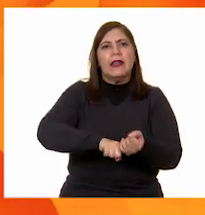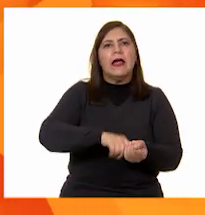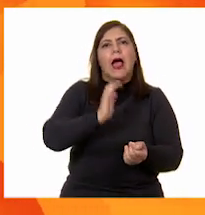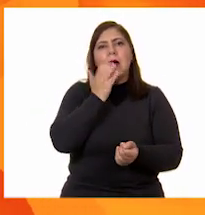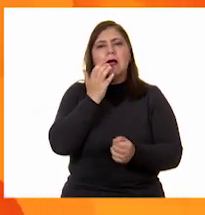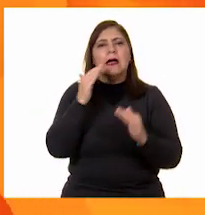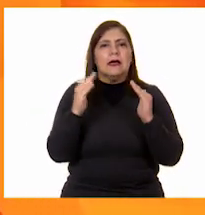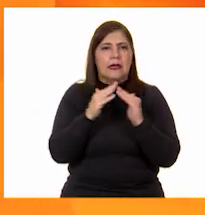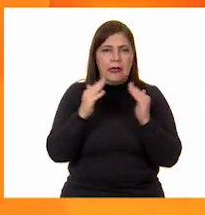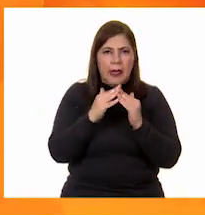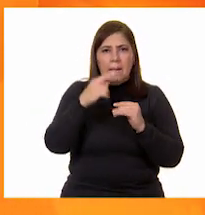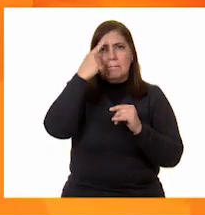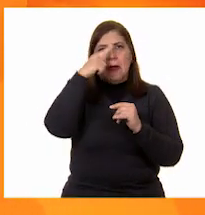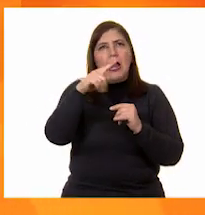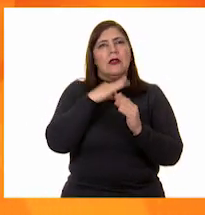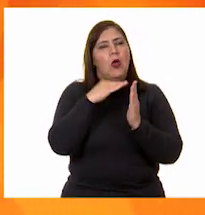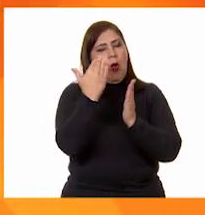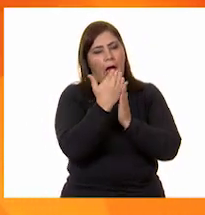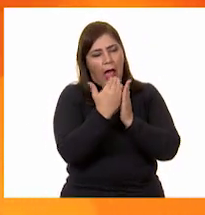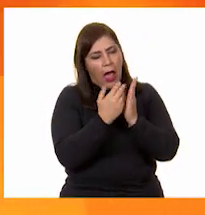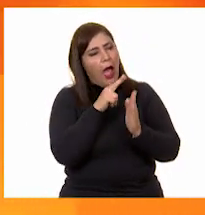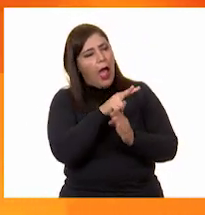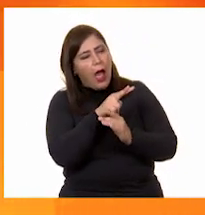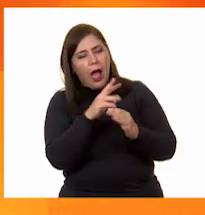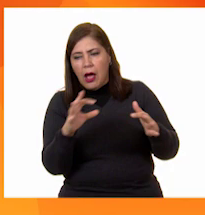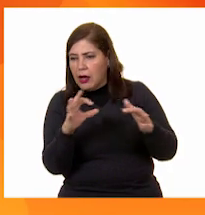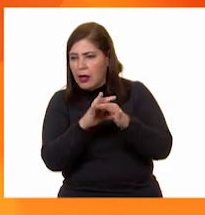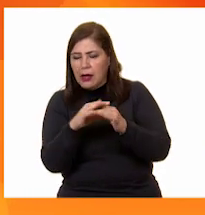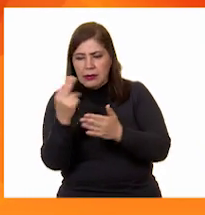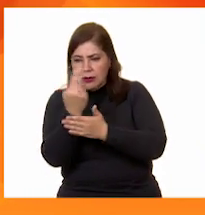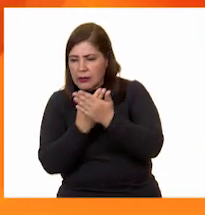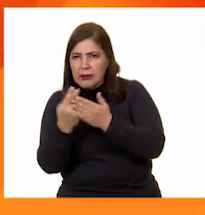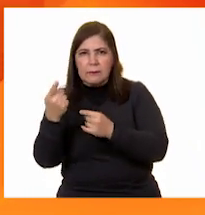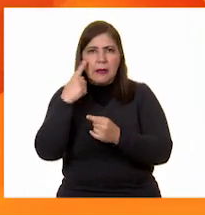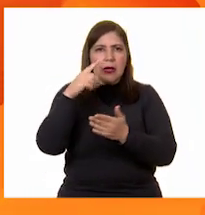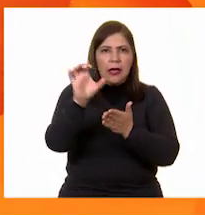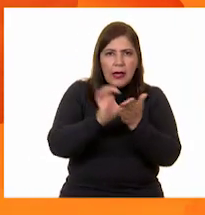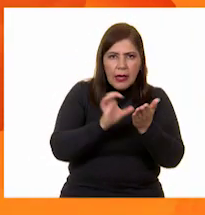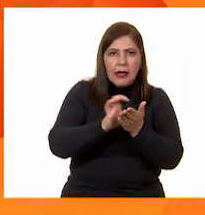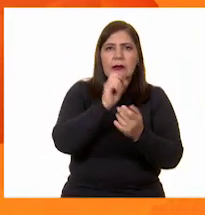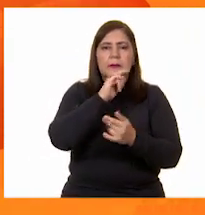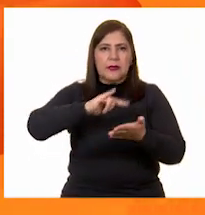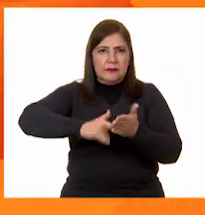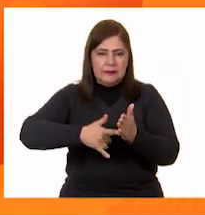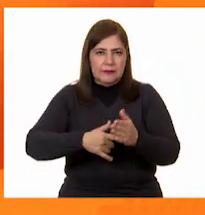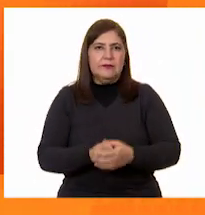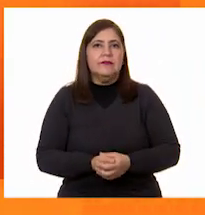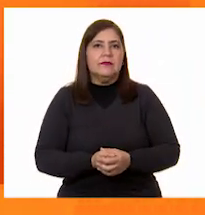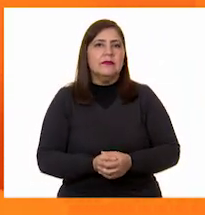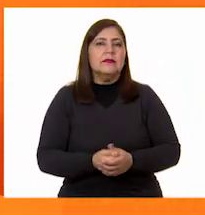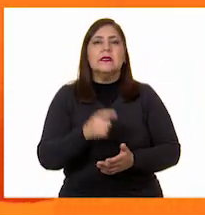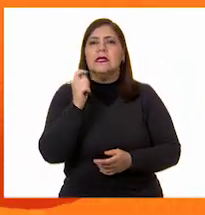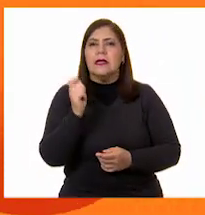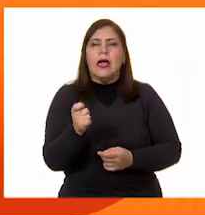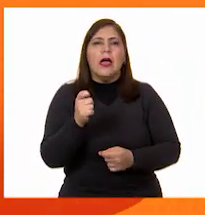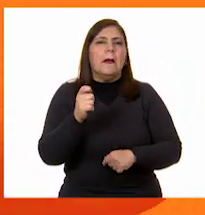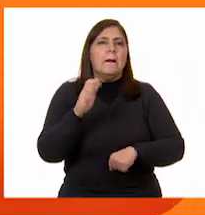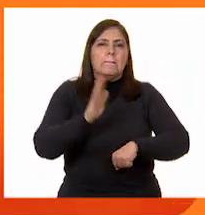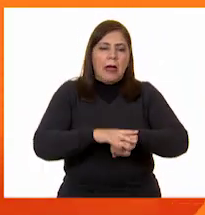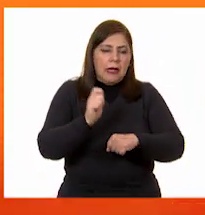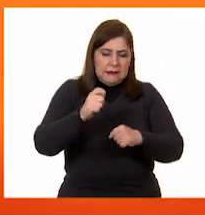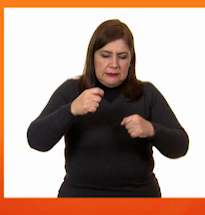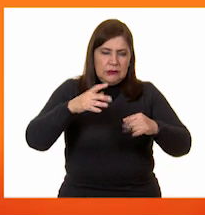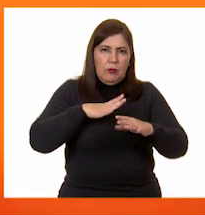y predictibilidad por medio de apoyos visuales como calendarios y horarios, principalmente en las medidas de